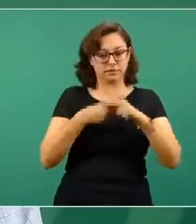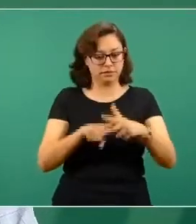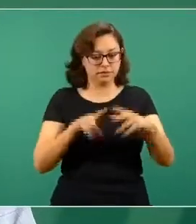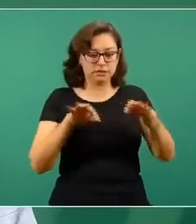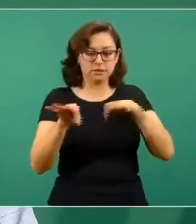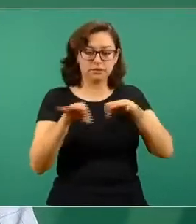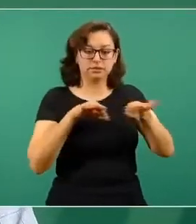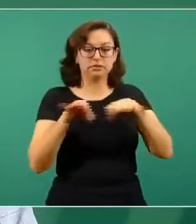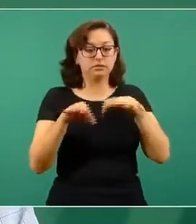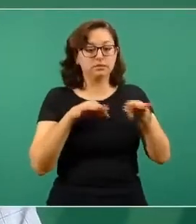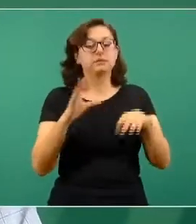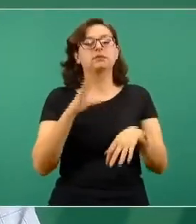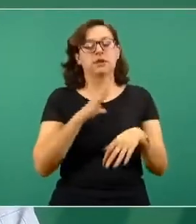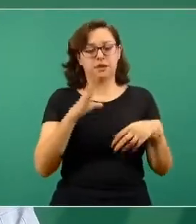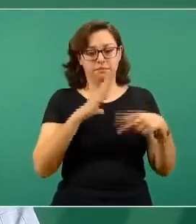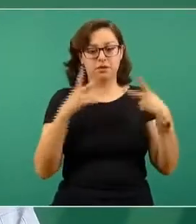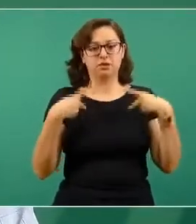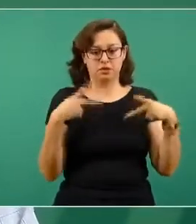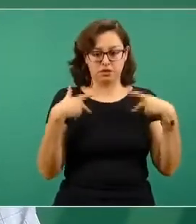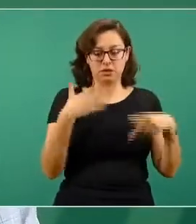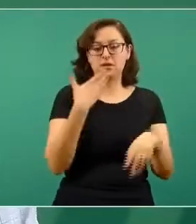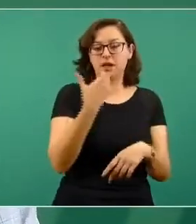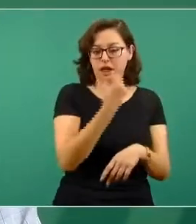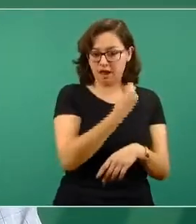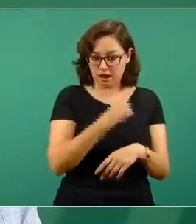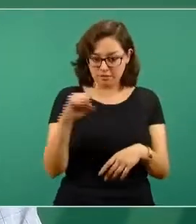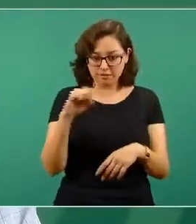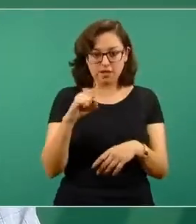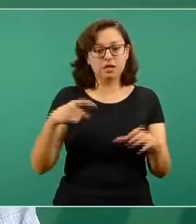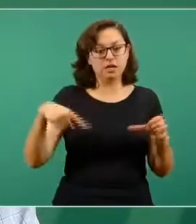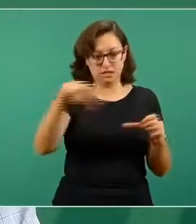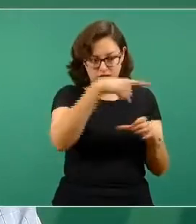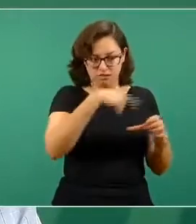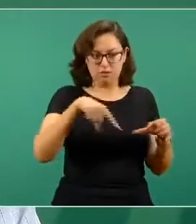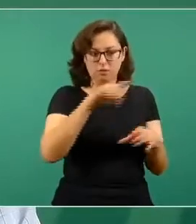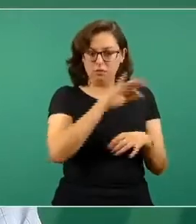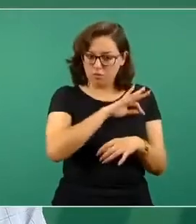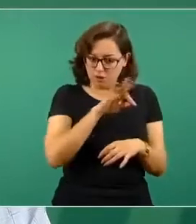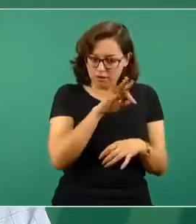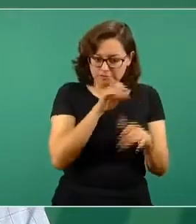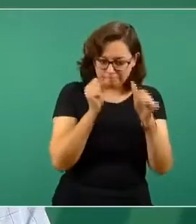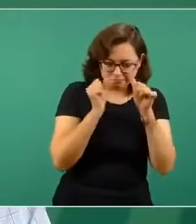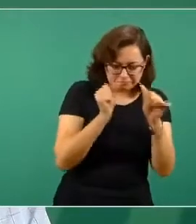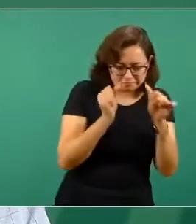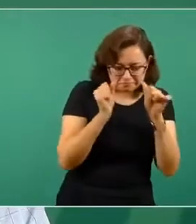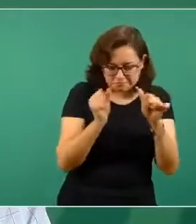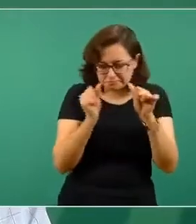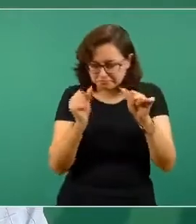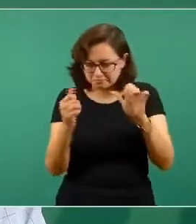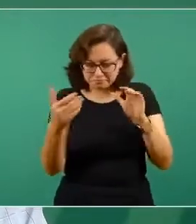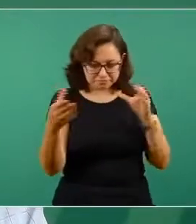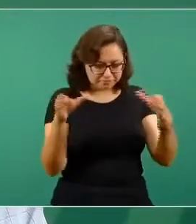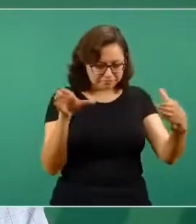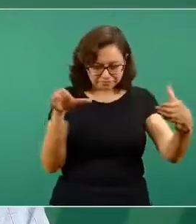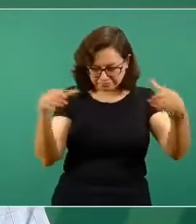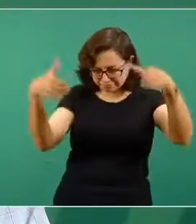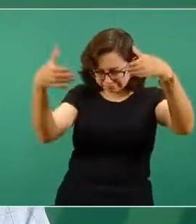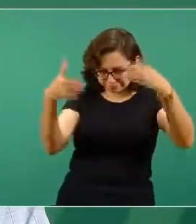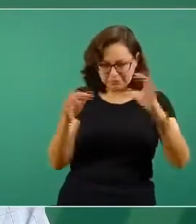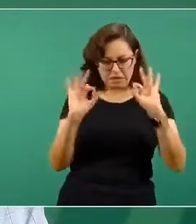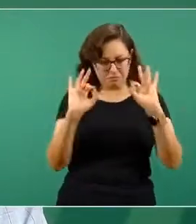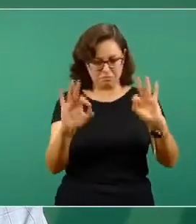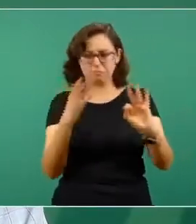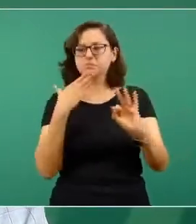cuenta obviamente con personal técnico y con las herramientas necesarias para llevarlas a cabo. Por eso, los 5 tipos de vacunas que, por